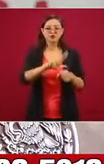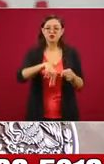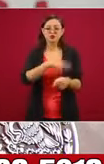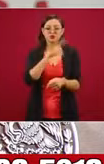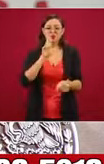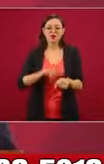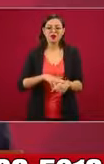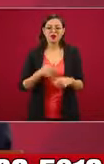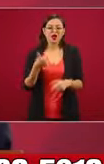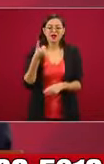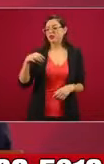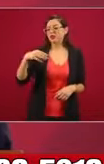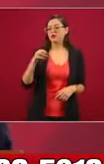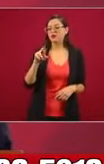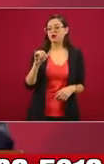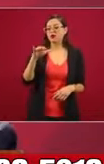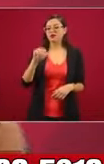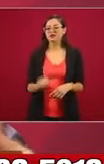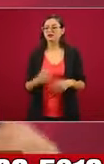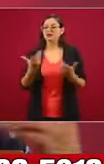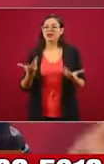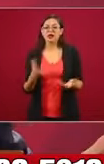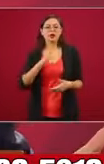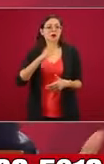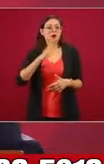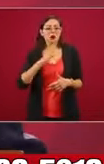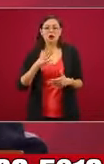normal en cualquier democracia, y él